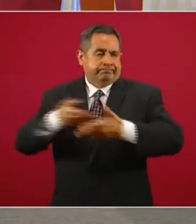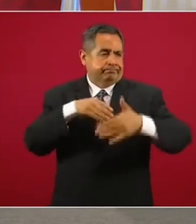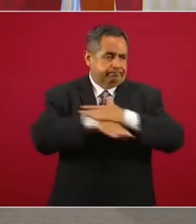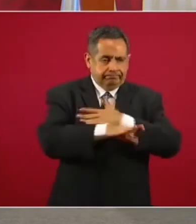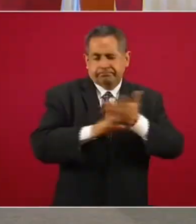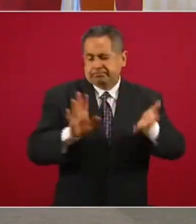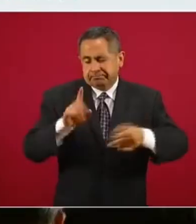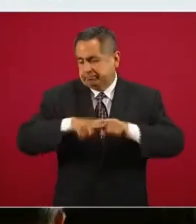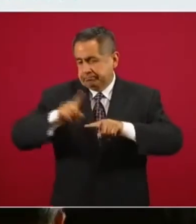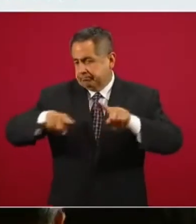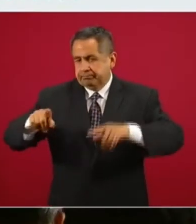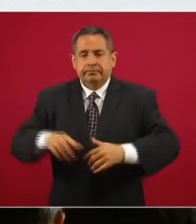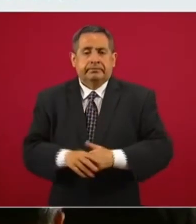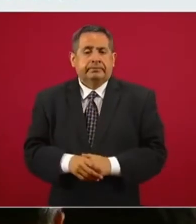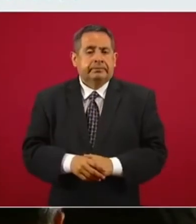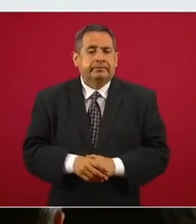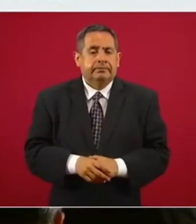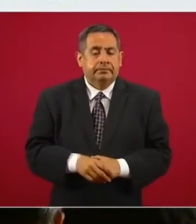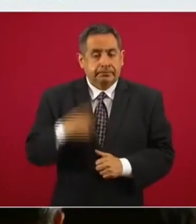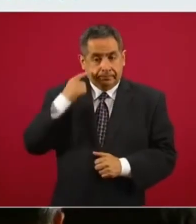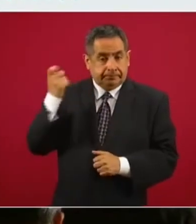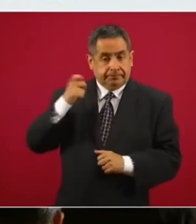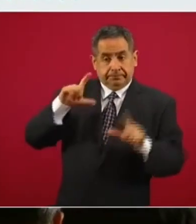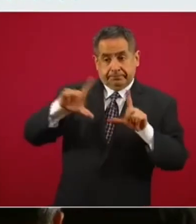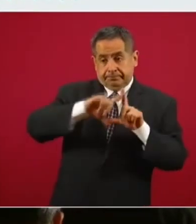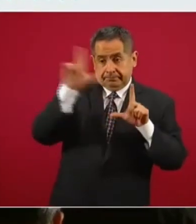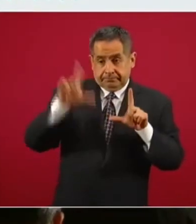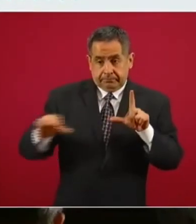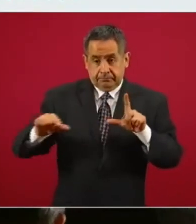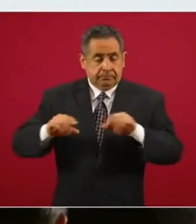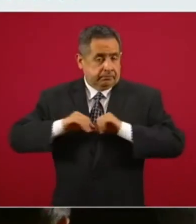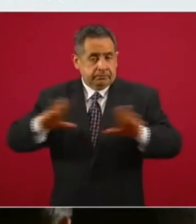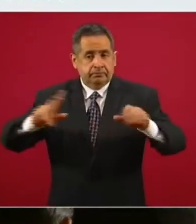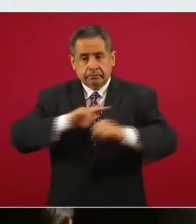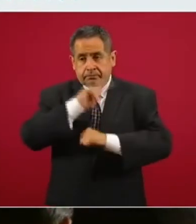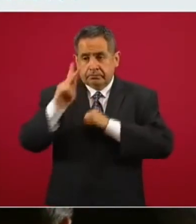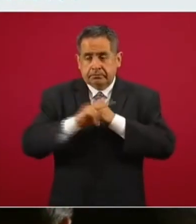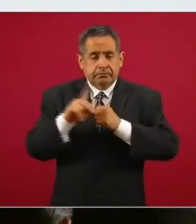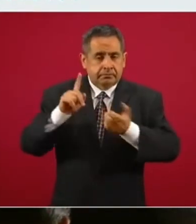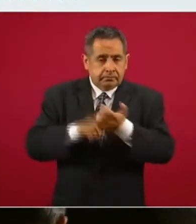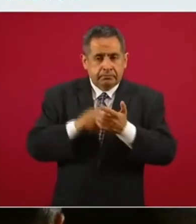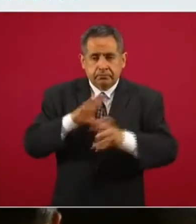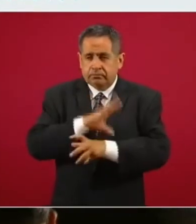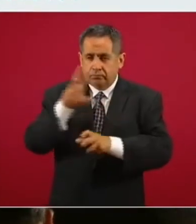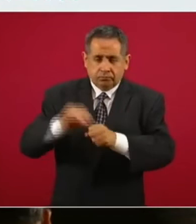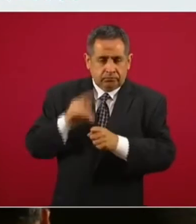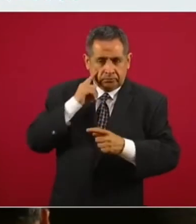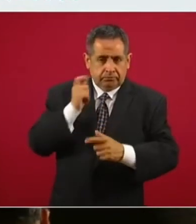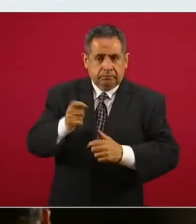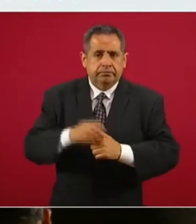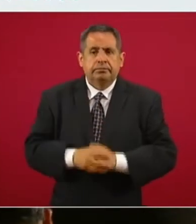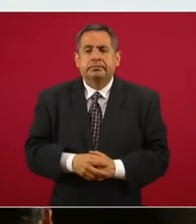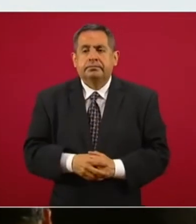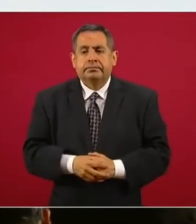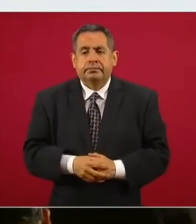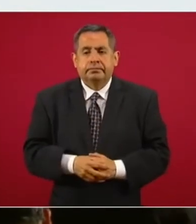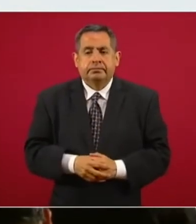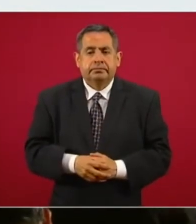hospitalaria. Esta es la nacional, esta es para todo el país, es la suma de todo el país. La